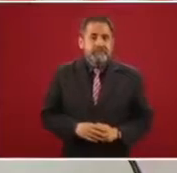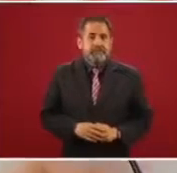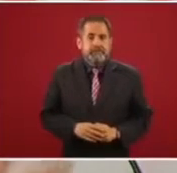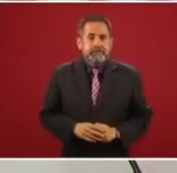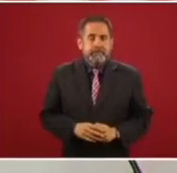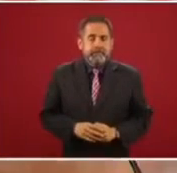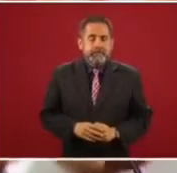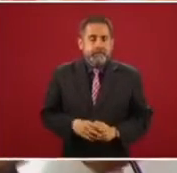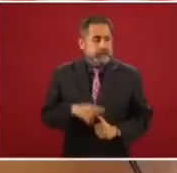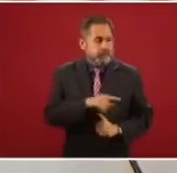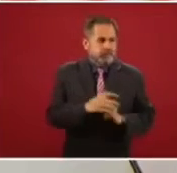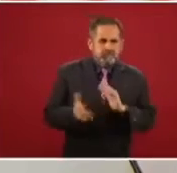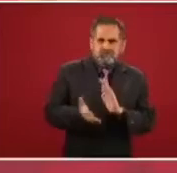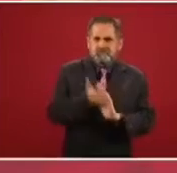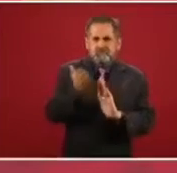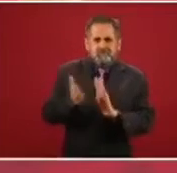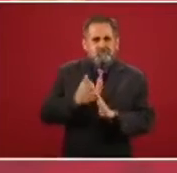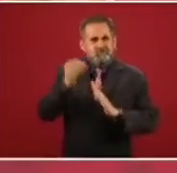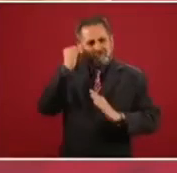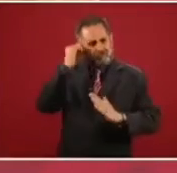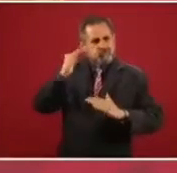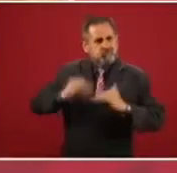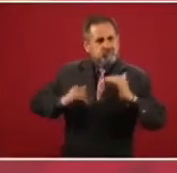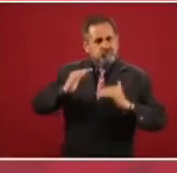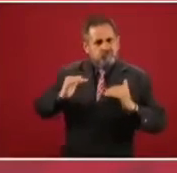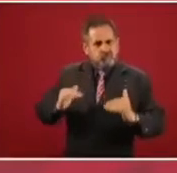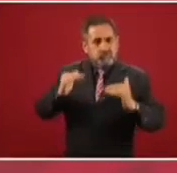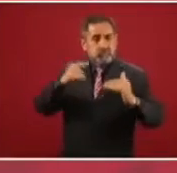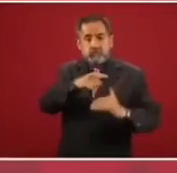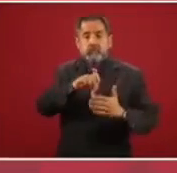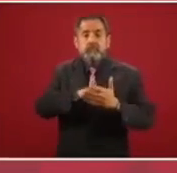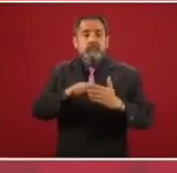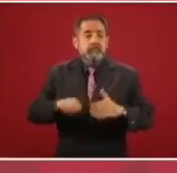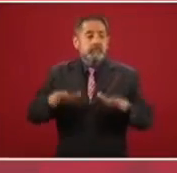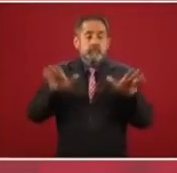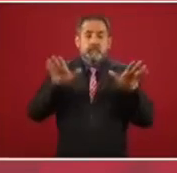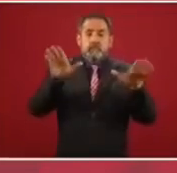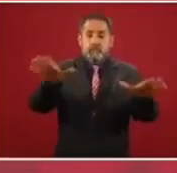en la construcción del aeropuerto